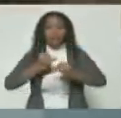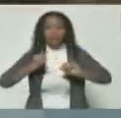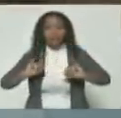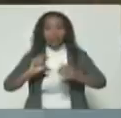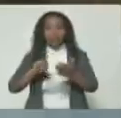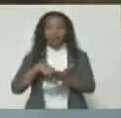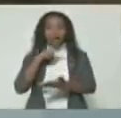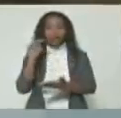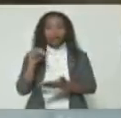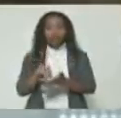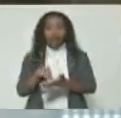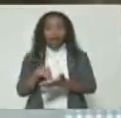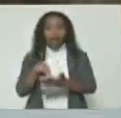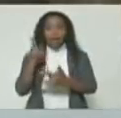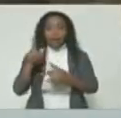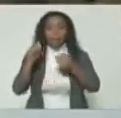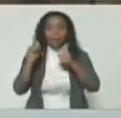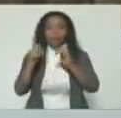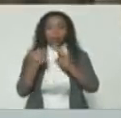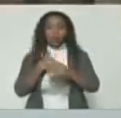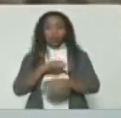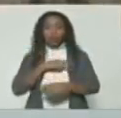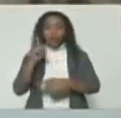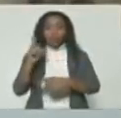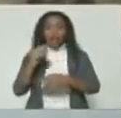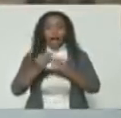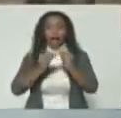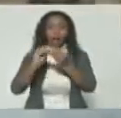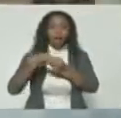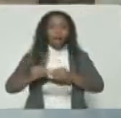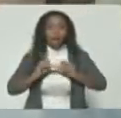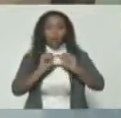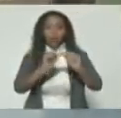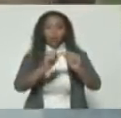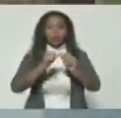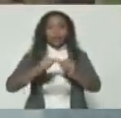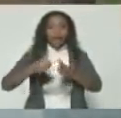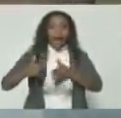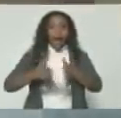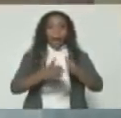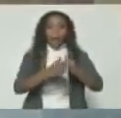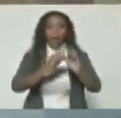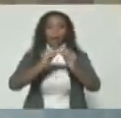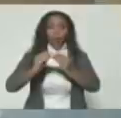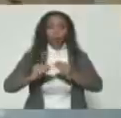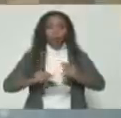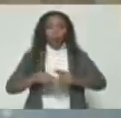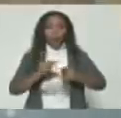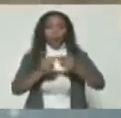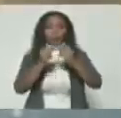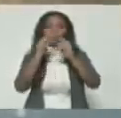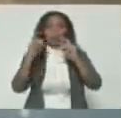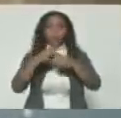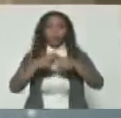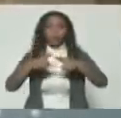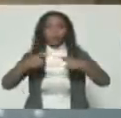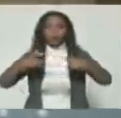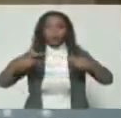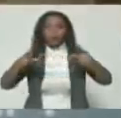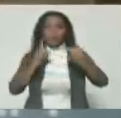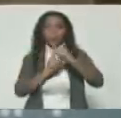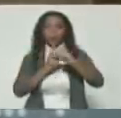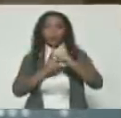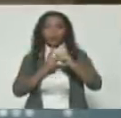nacional, seguiremos labrando los caminos de la prosperidad, del